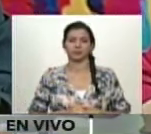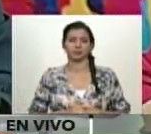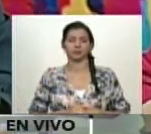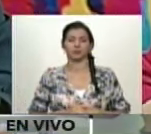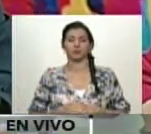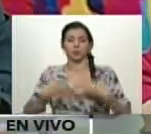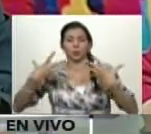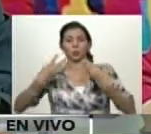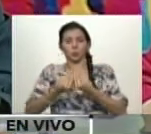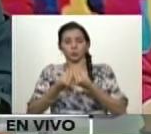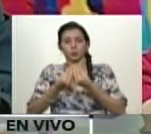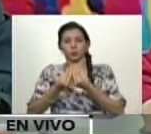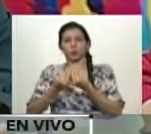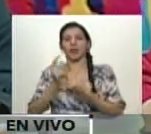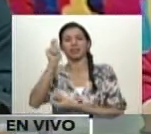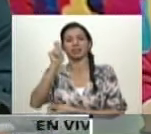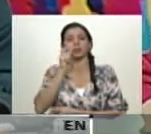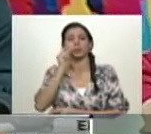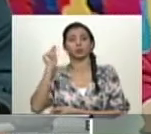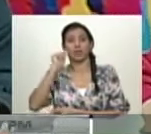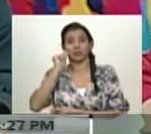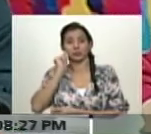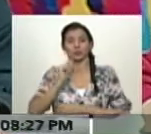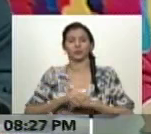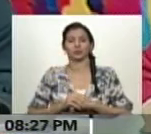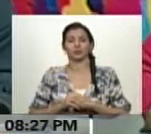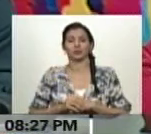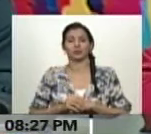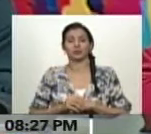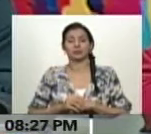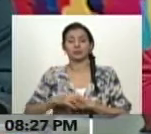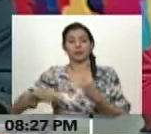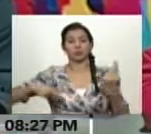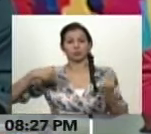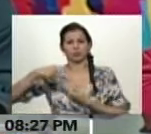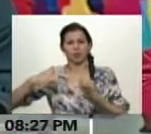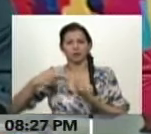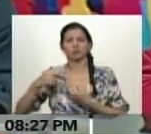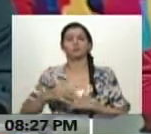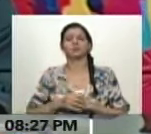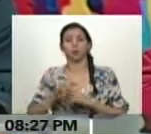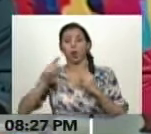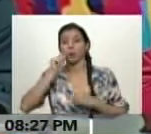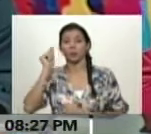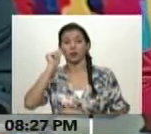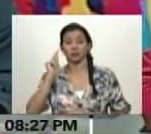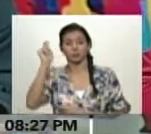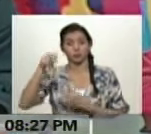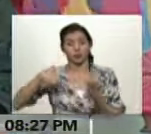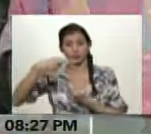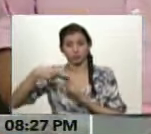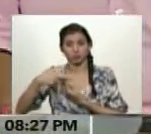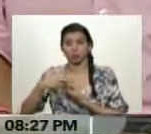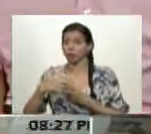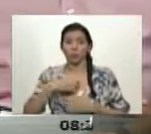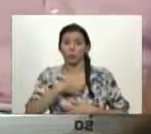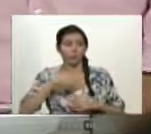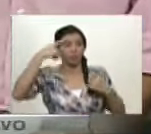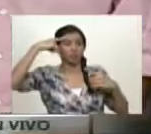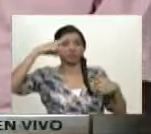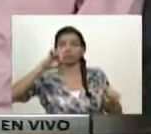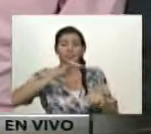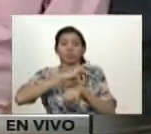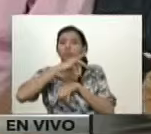junto a los diputados y diputadas del Bloque de la Patria. No podemos dejar solos y solas a nuestros